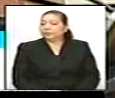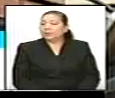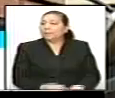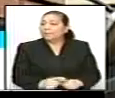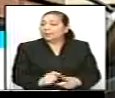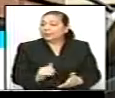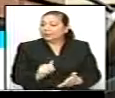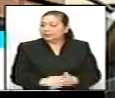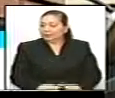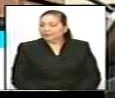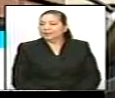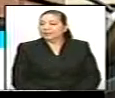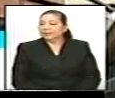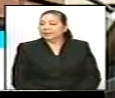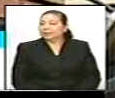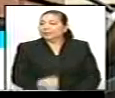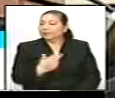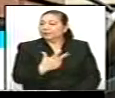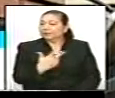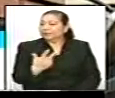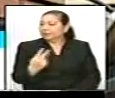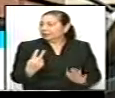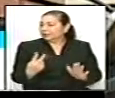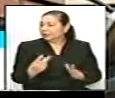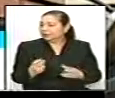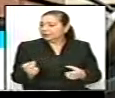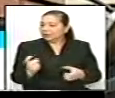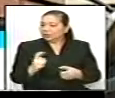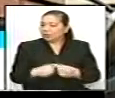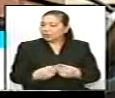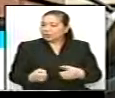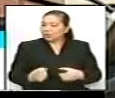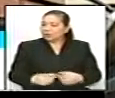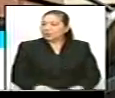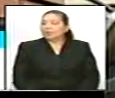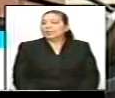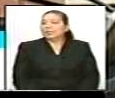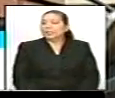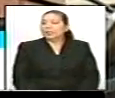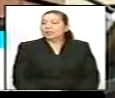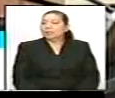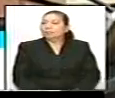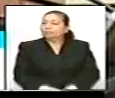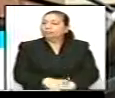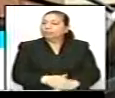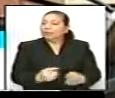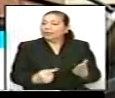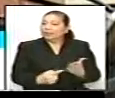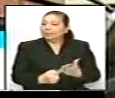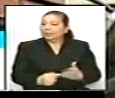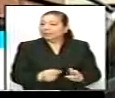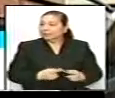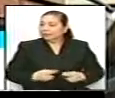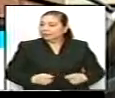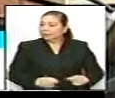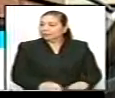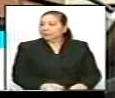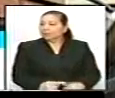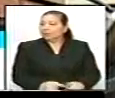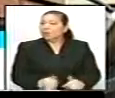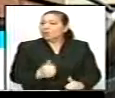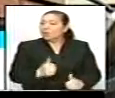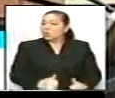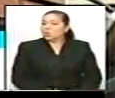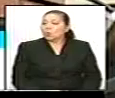año 1997 firmamos un convenio con la Administración Técnica del Sitio de Riego, en el